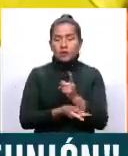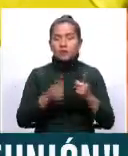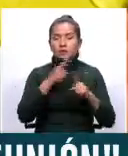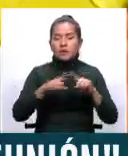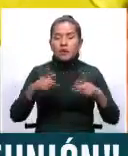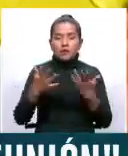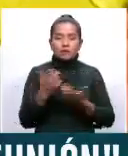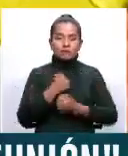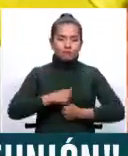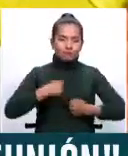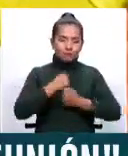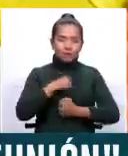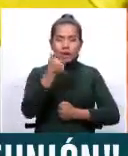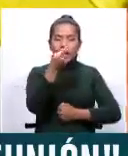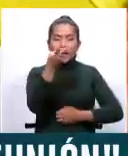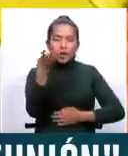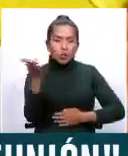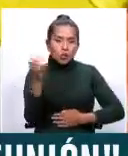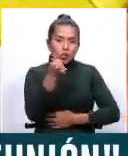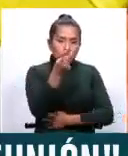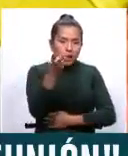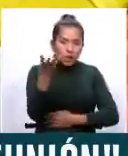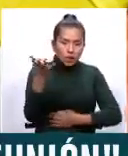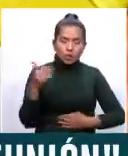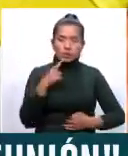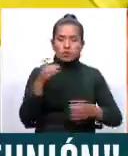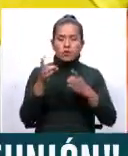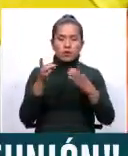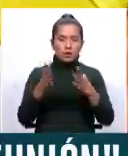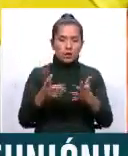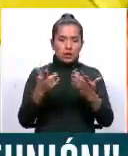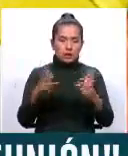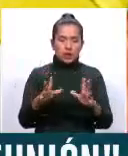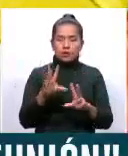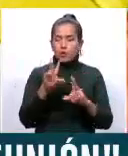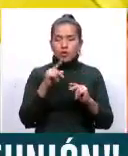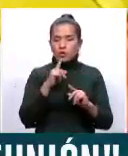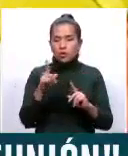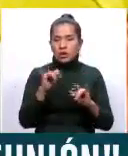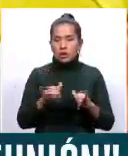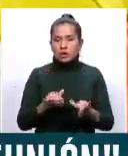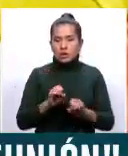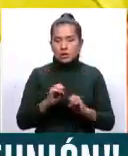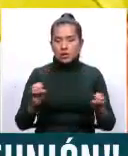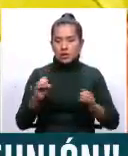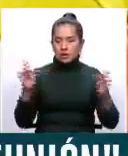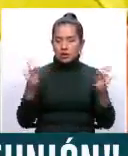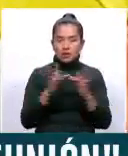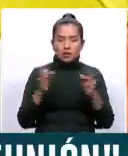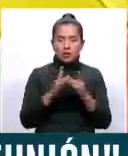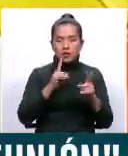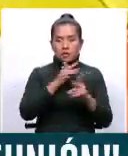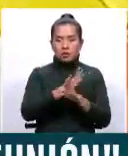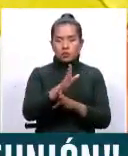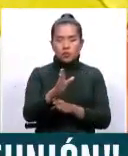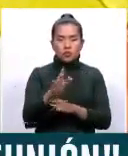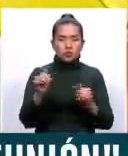que algunos dirigentes que no están tampoco en sintonía con